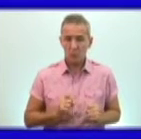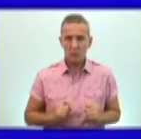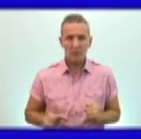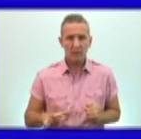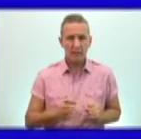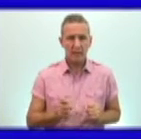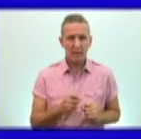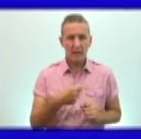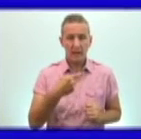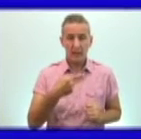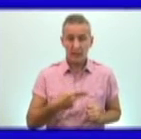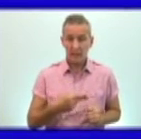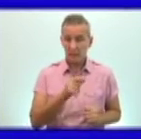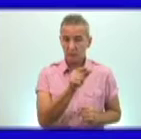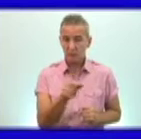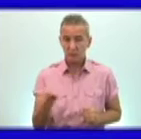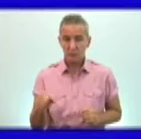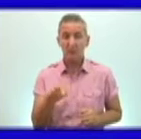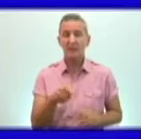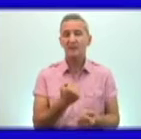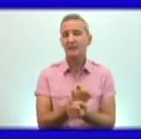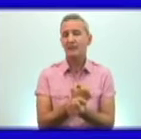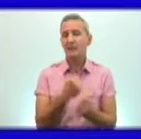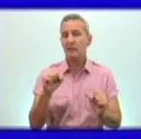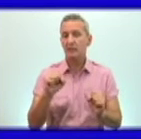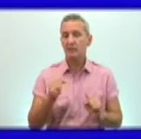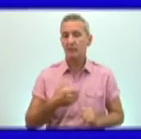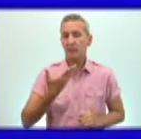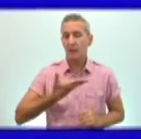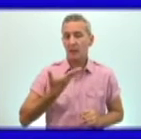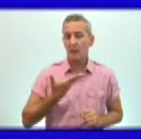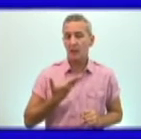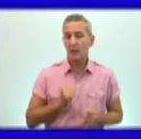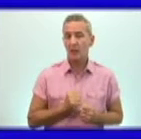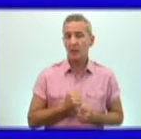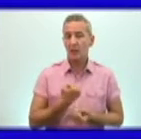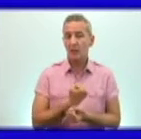la humanidad. Esa es la libertad de expresión, esa es la